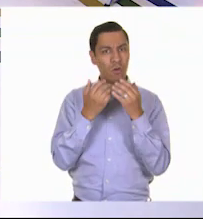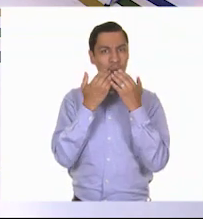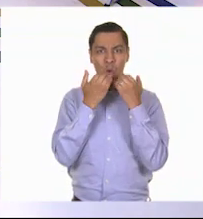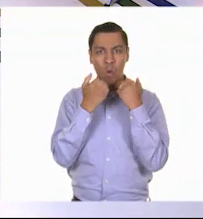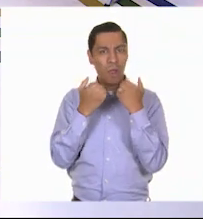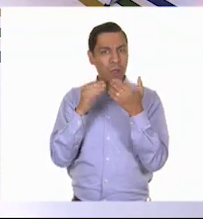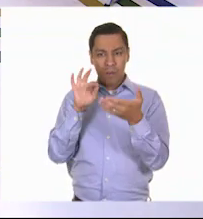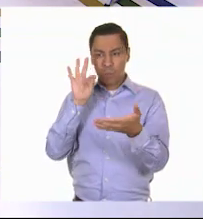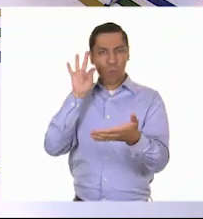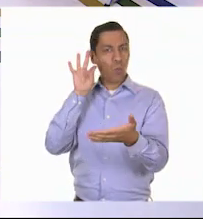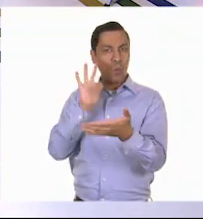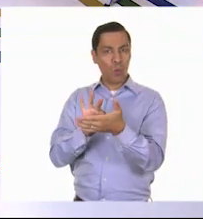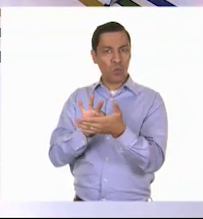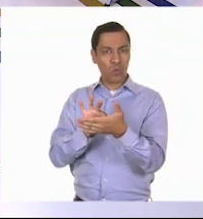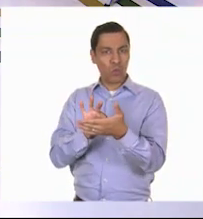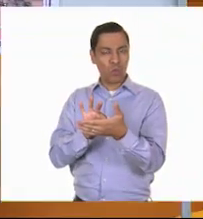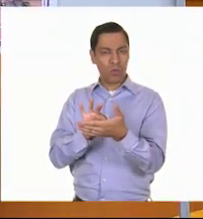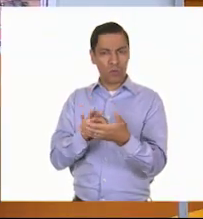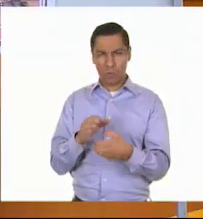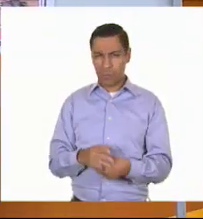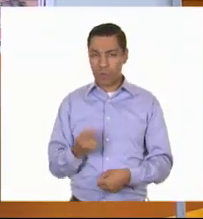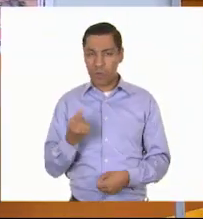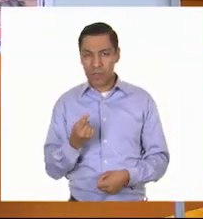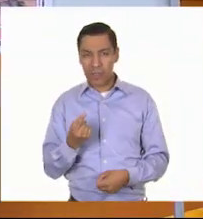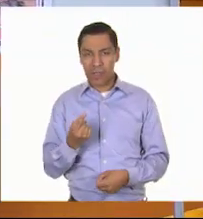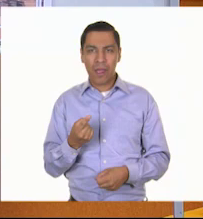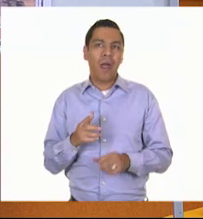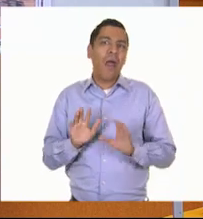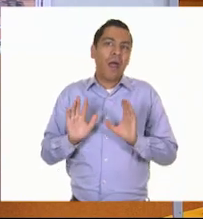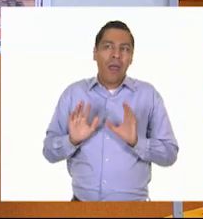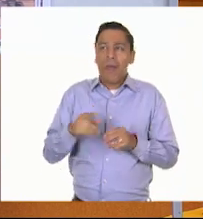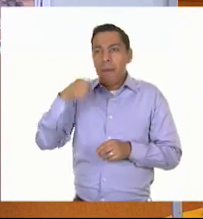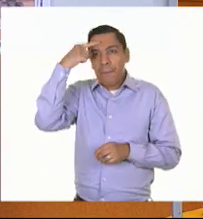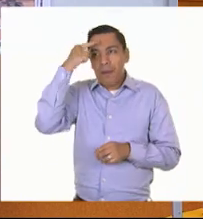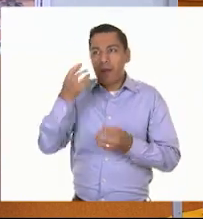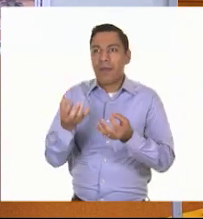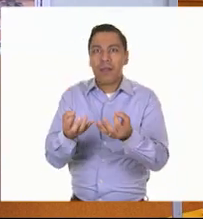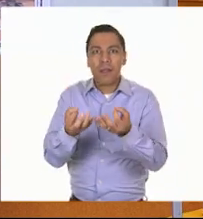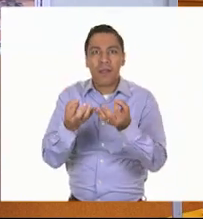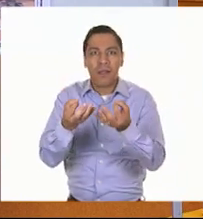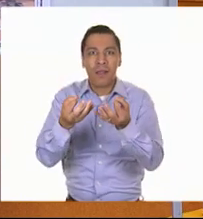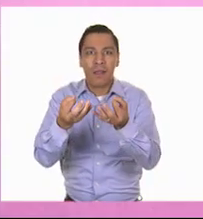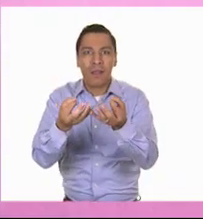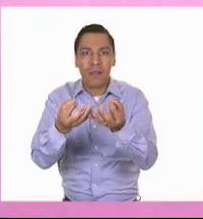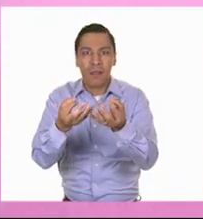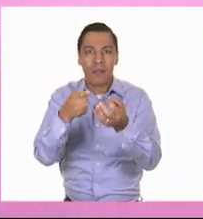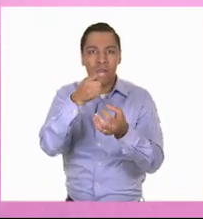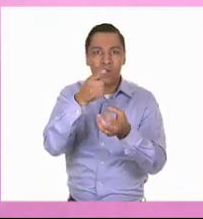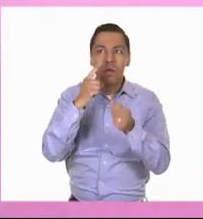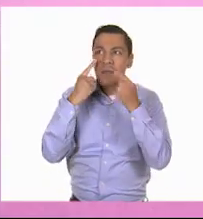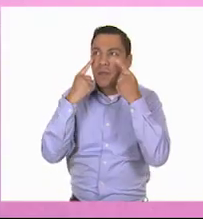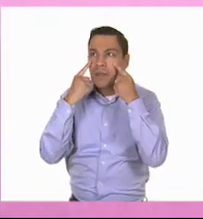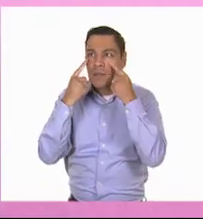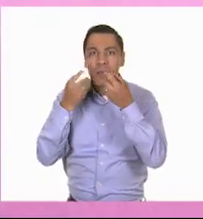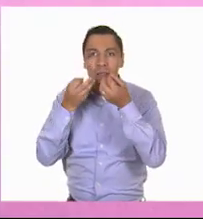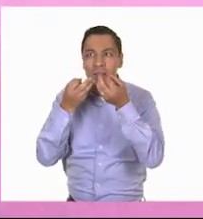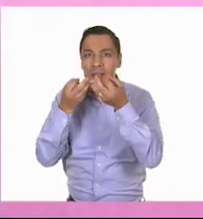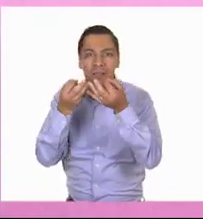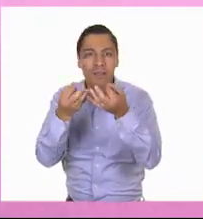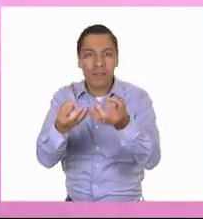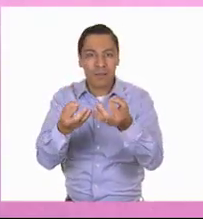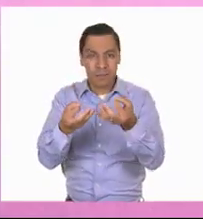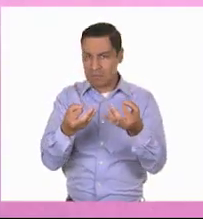punto porque es para darle más espacio a las letras y que llame más la atención. Ah, muy bien, entendido.